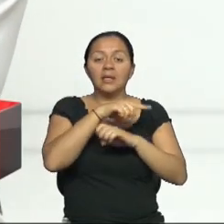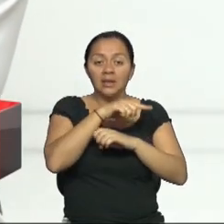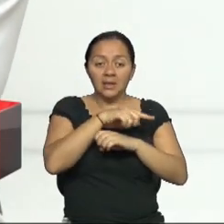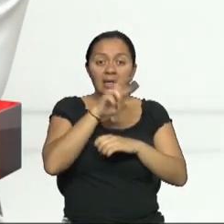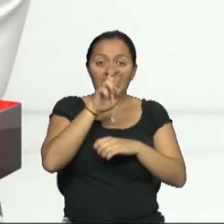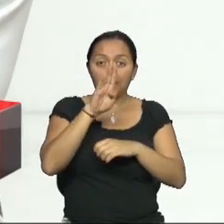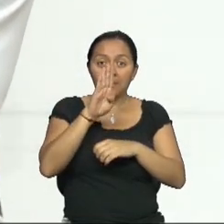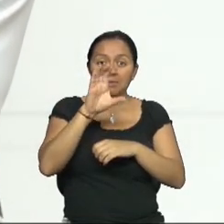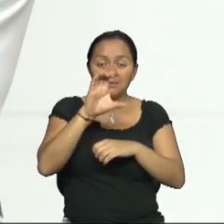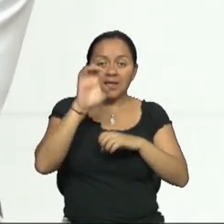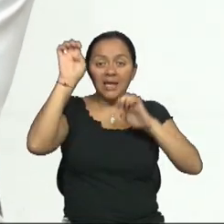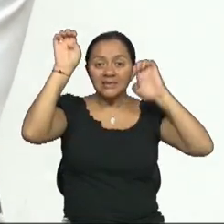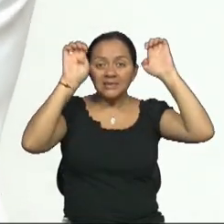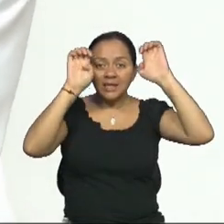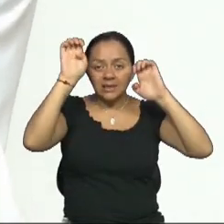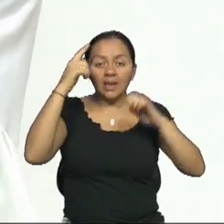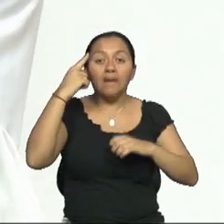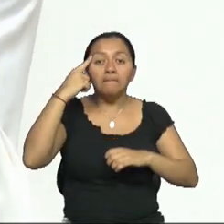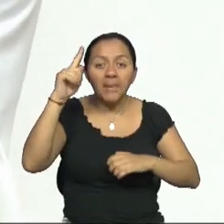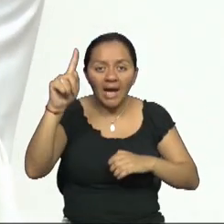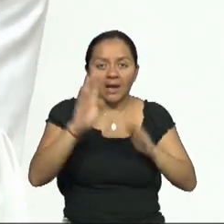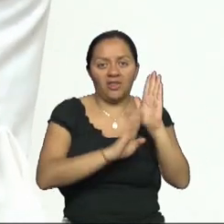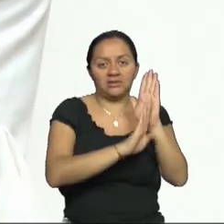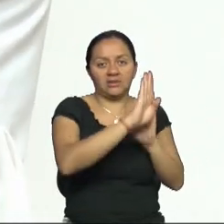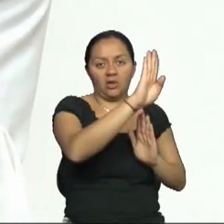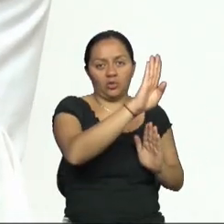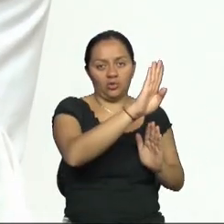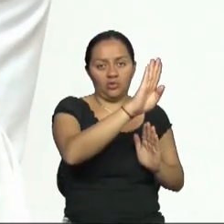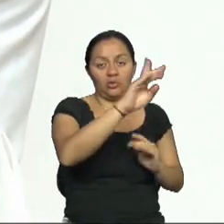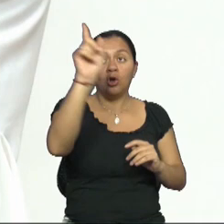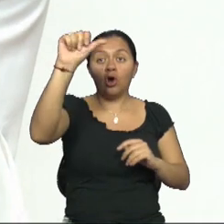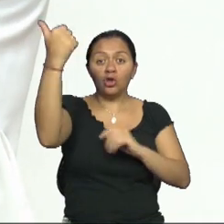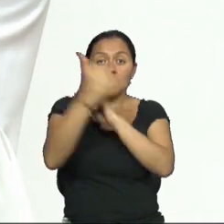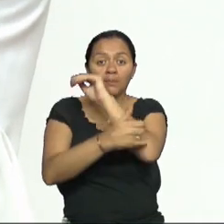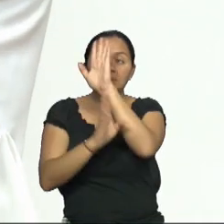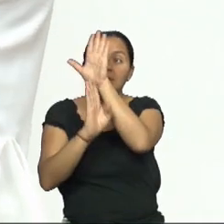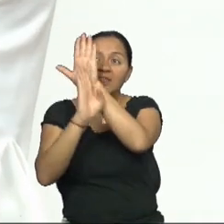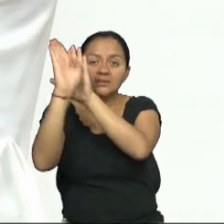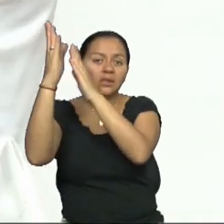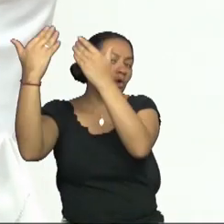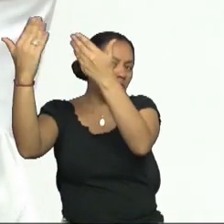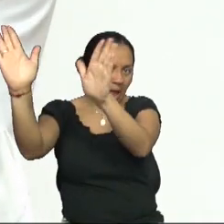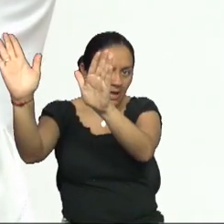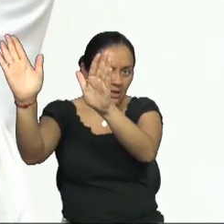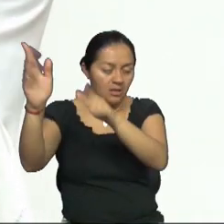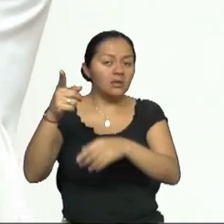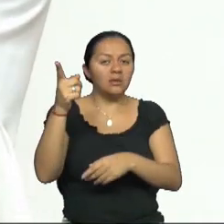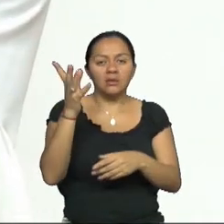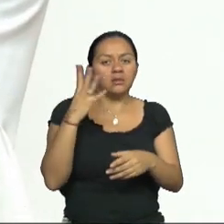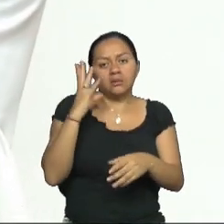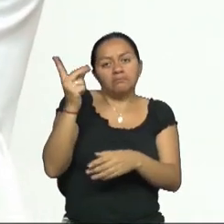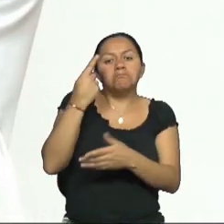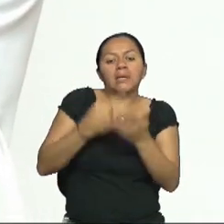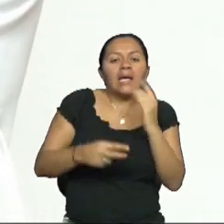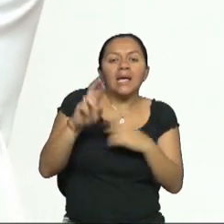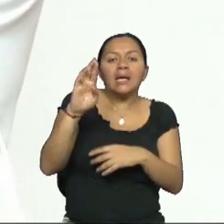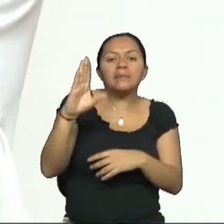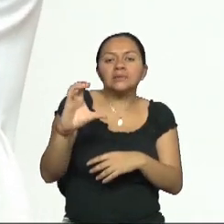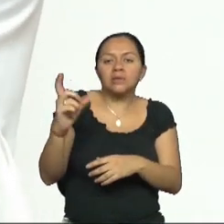inclusivo en la comunidad. Ahora se está cambiando también la perspectiva. Cada vez más nosotros